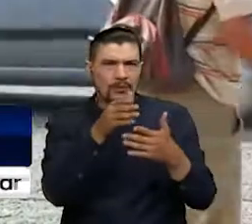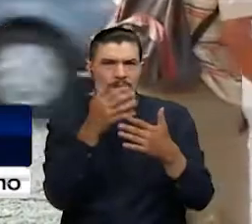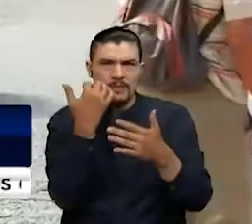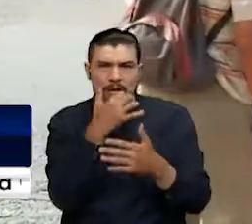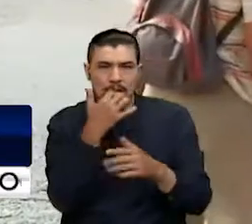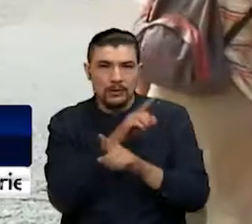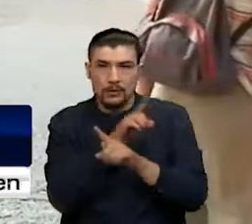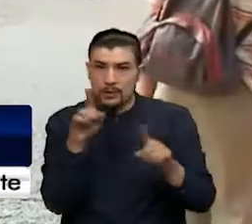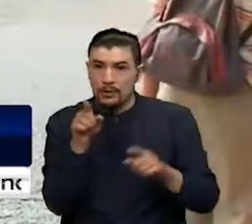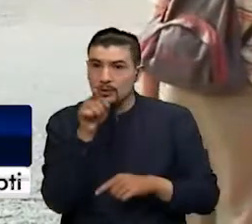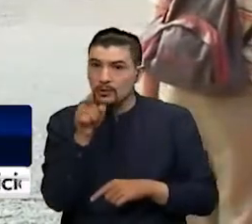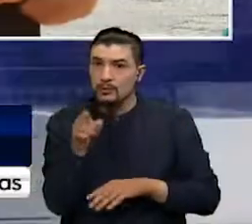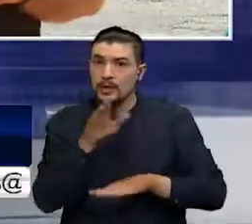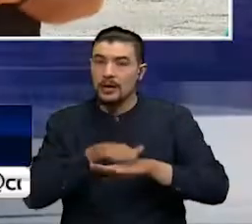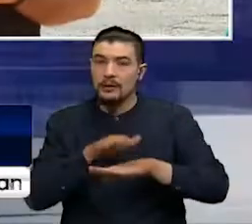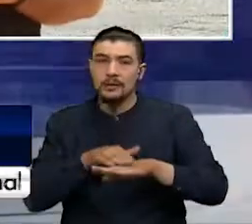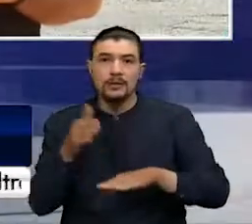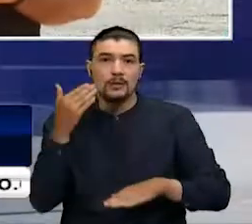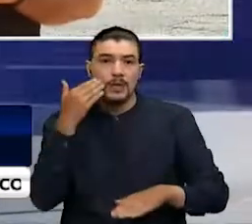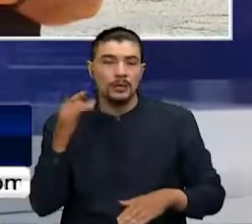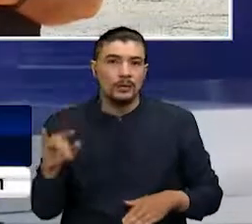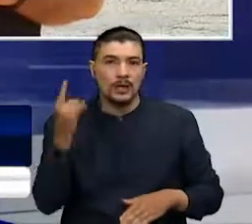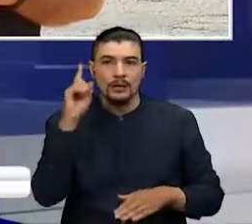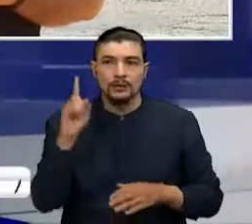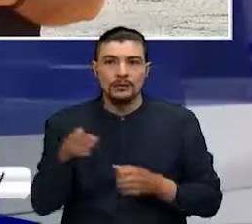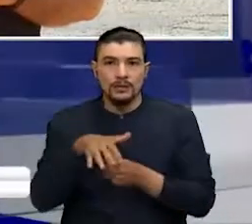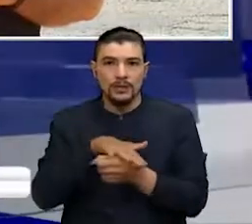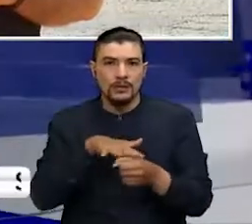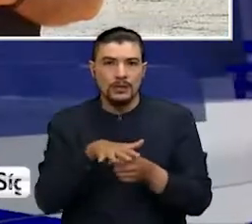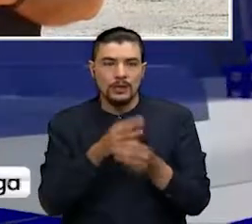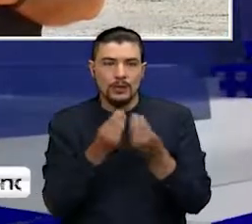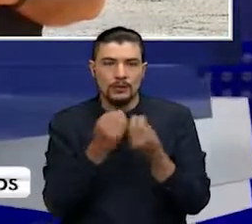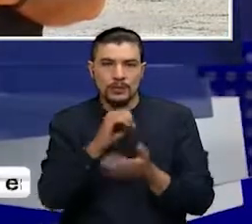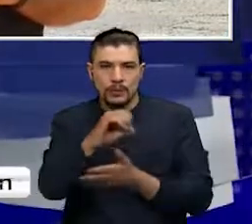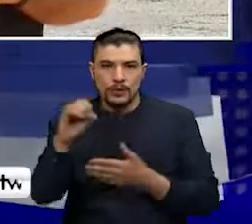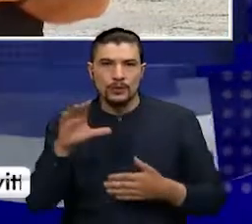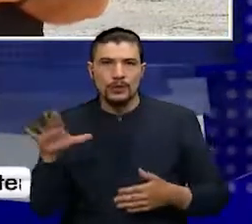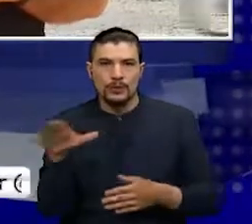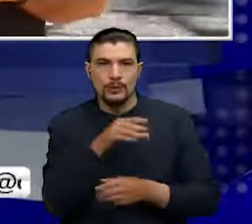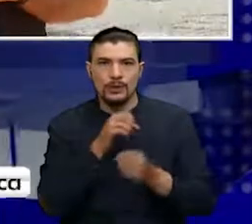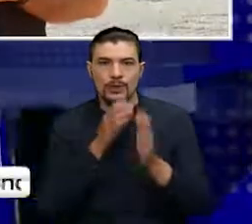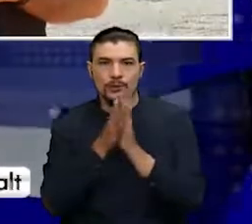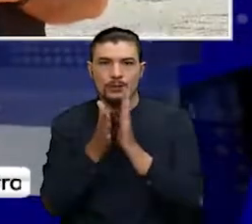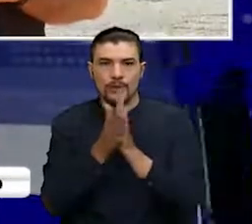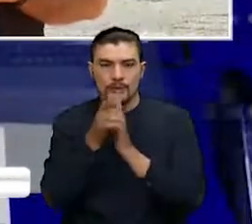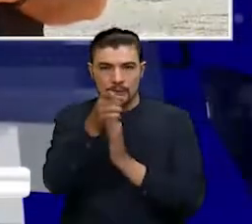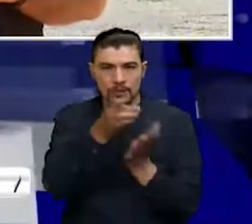las autoridades cuando se presenten este tipo de hechos. Compañeros, hasta aquí toda la información.